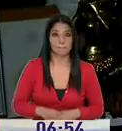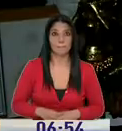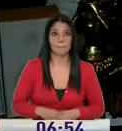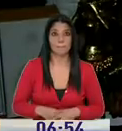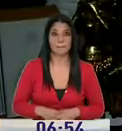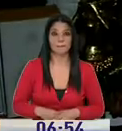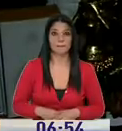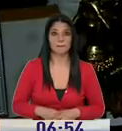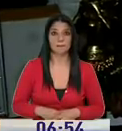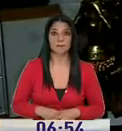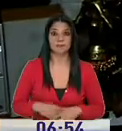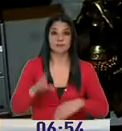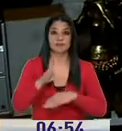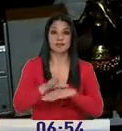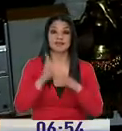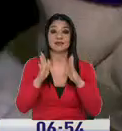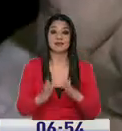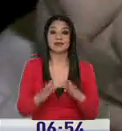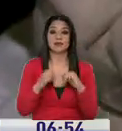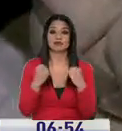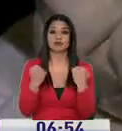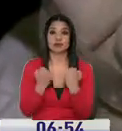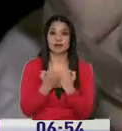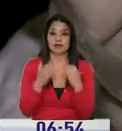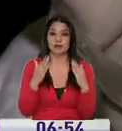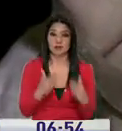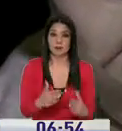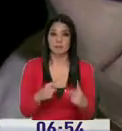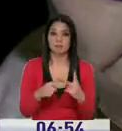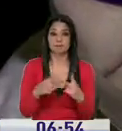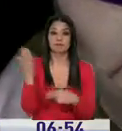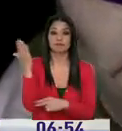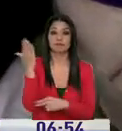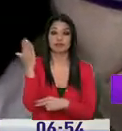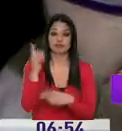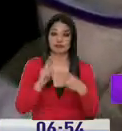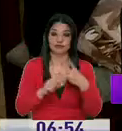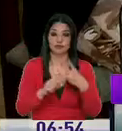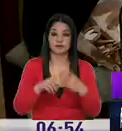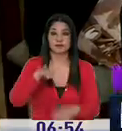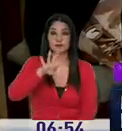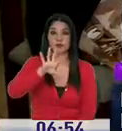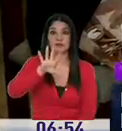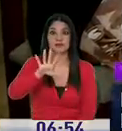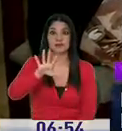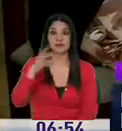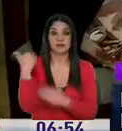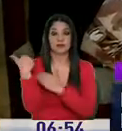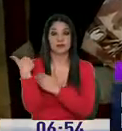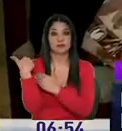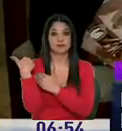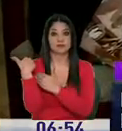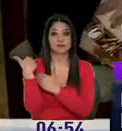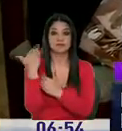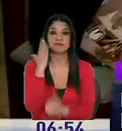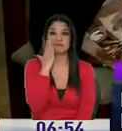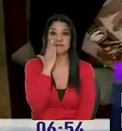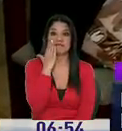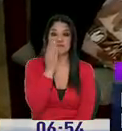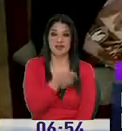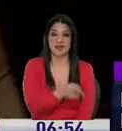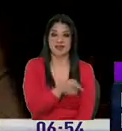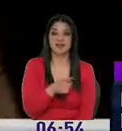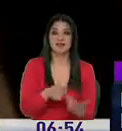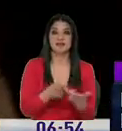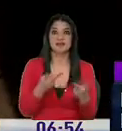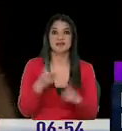licenciada en sociología docente se desempeñaba en al menos 45 cargos madre de familia y luchadora